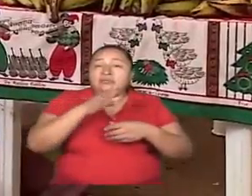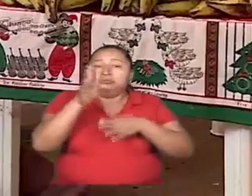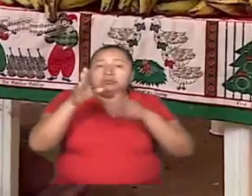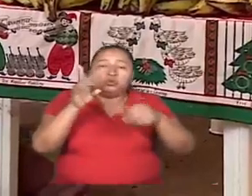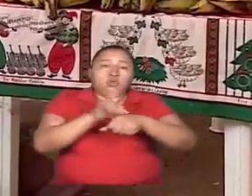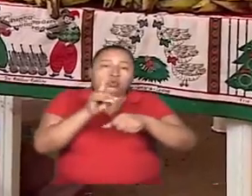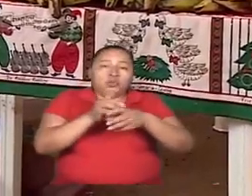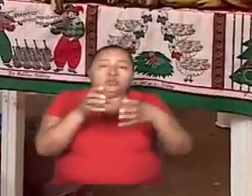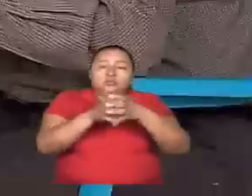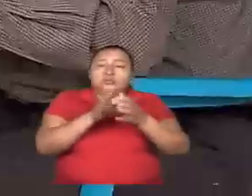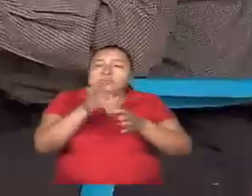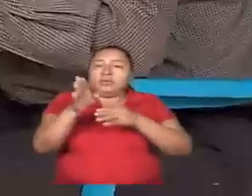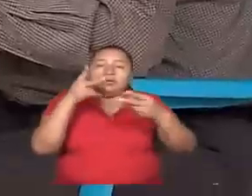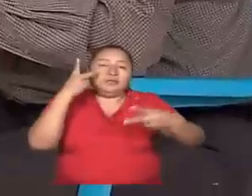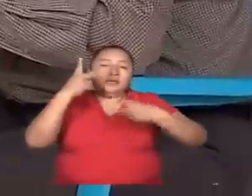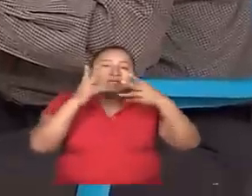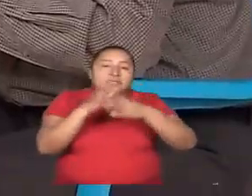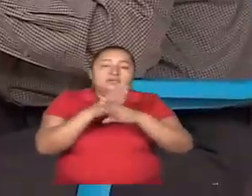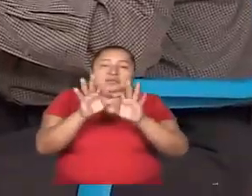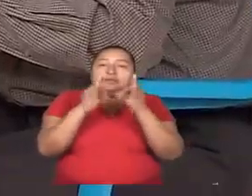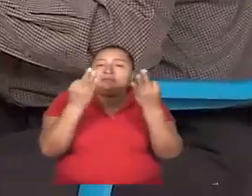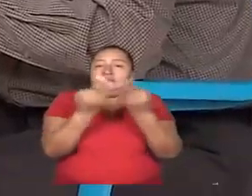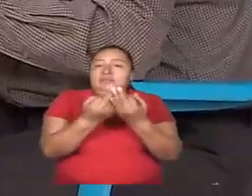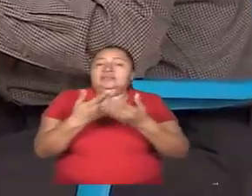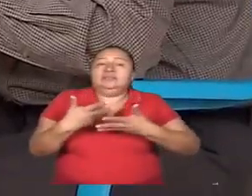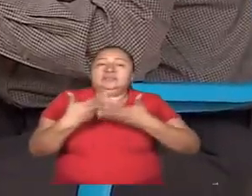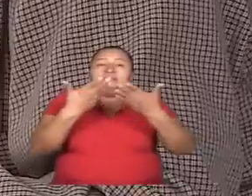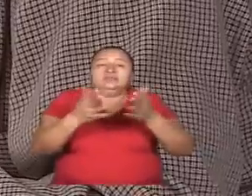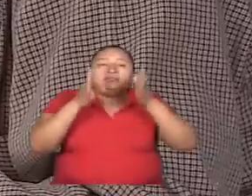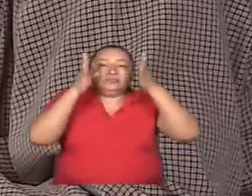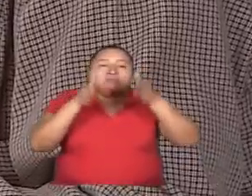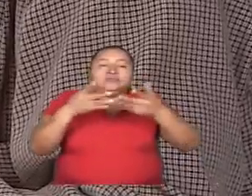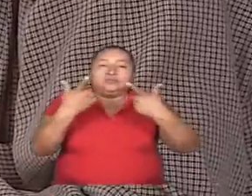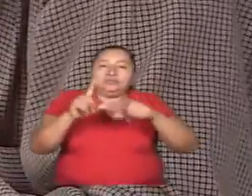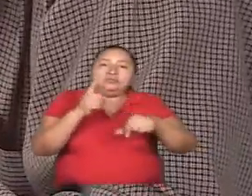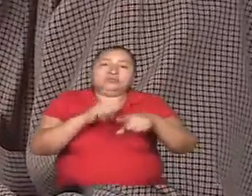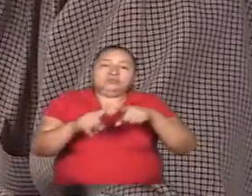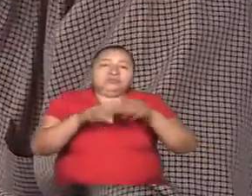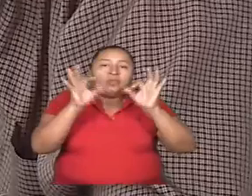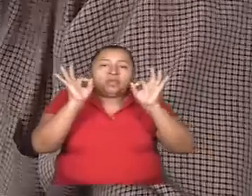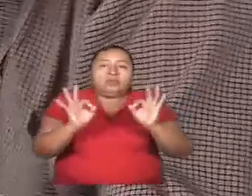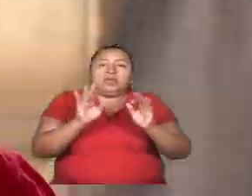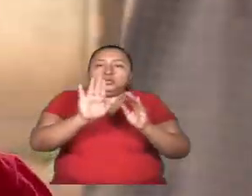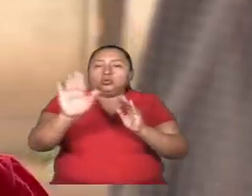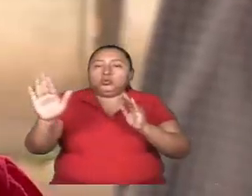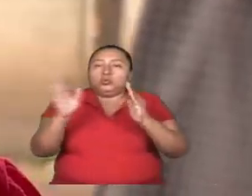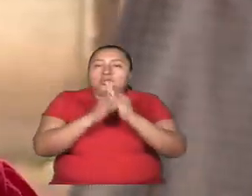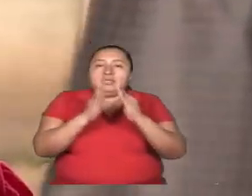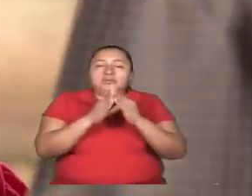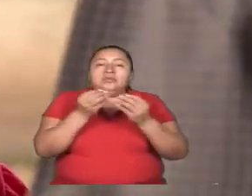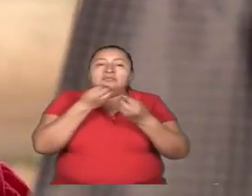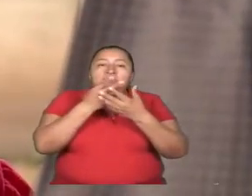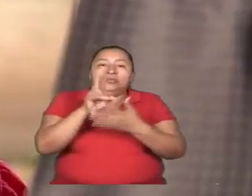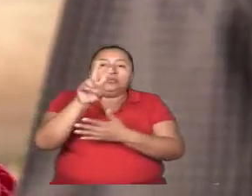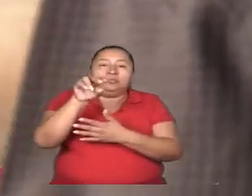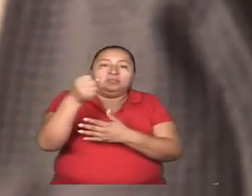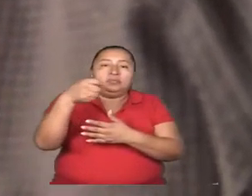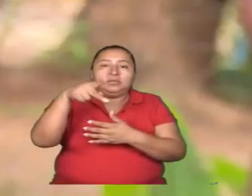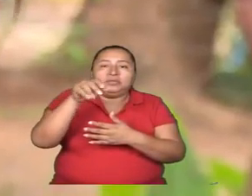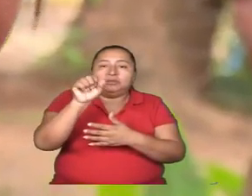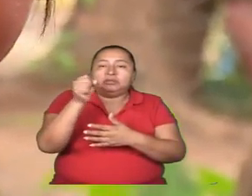brigadistas y médicos estarán visitando a las familias para llevar atención gratuita y de calidad hasta los hogares. Para el canal parlamentario